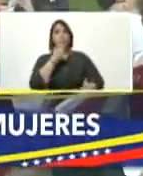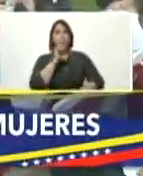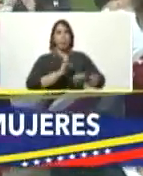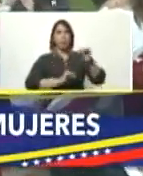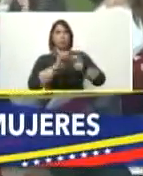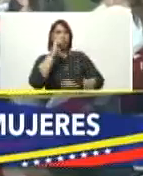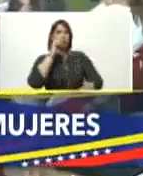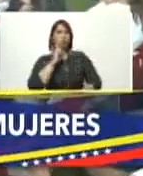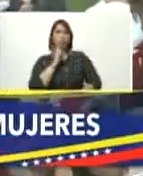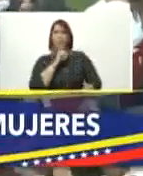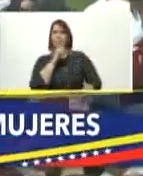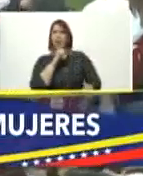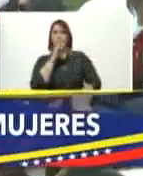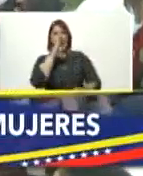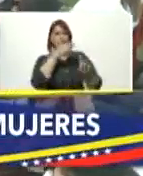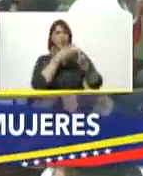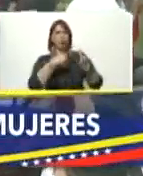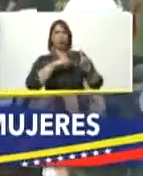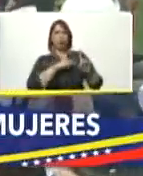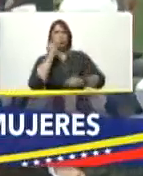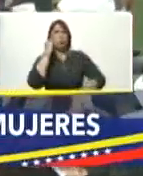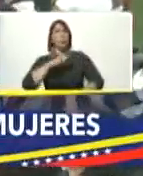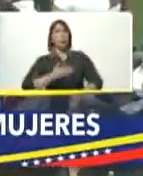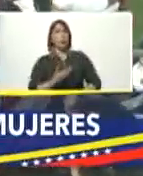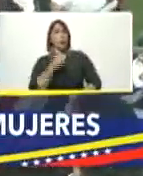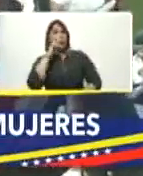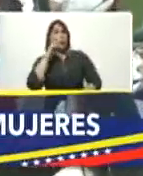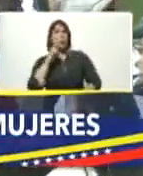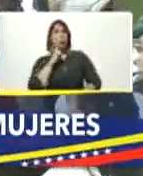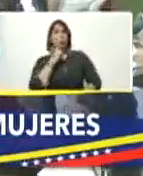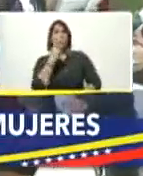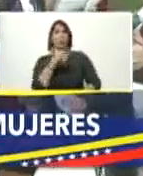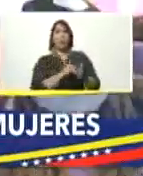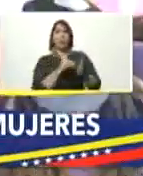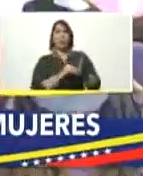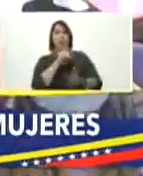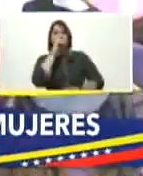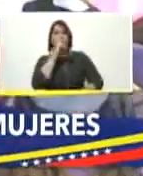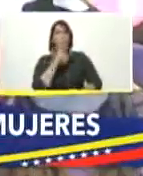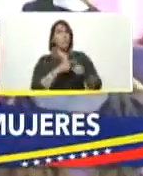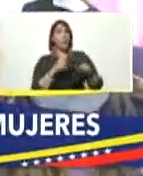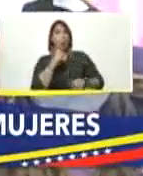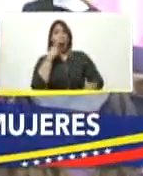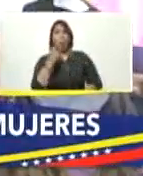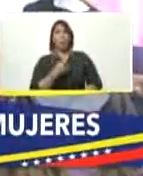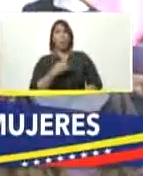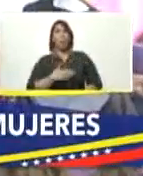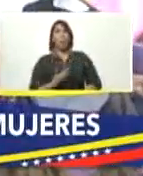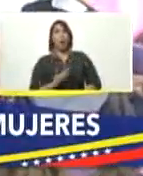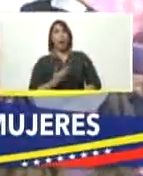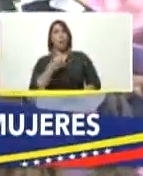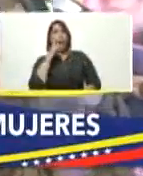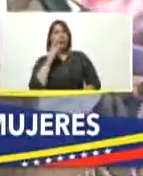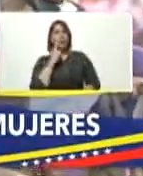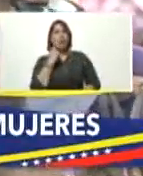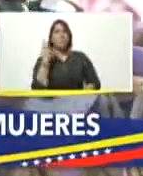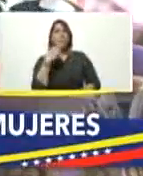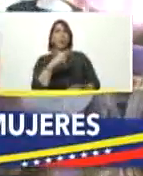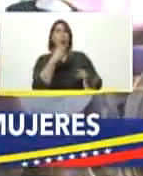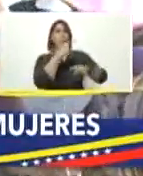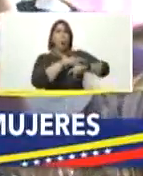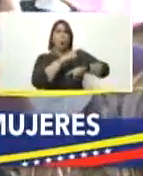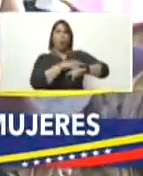mal orientados, porque nosotras las mujeres podemos embarazarnos 2 veces al año, pero el hombre puede embarazar por hora. Y nosotros